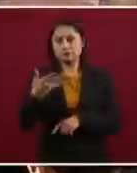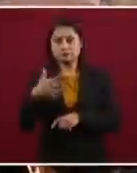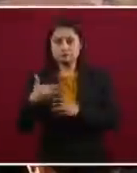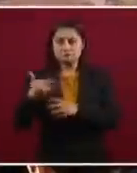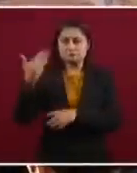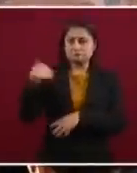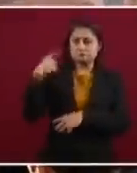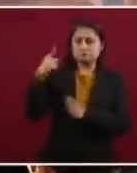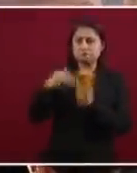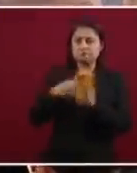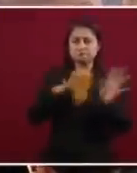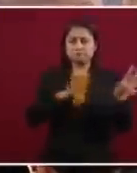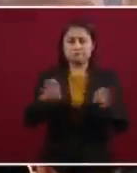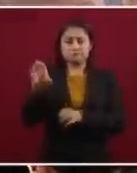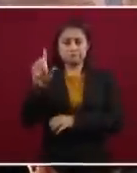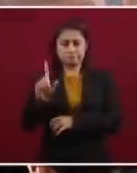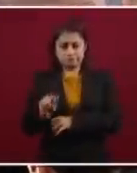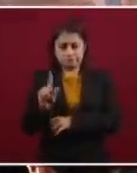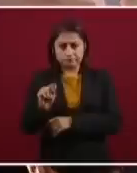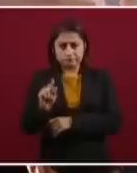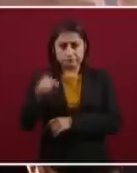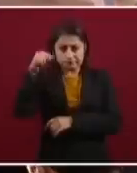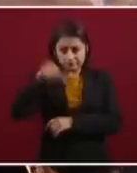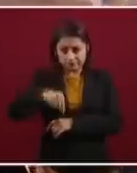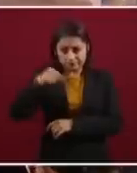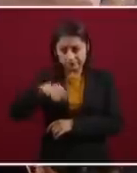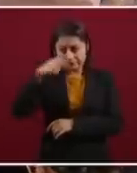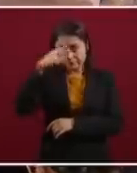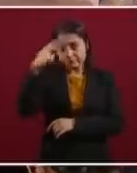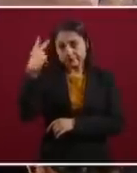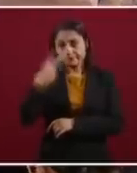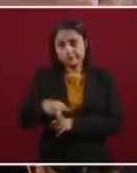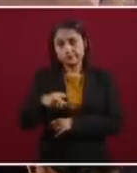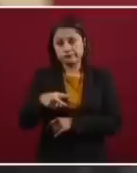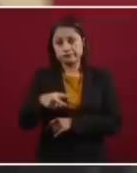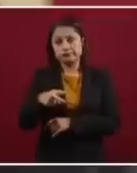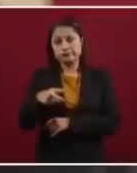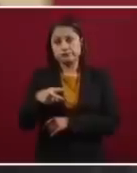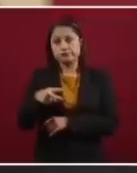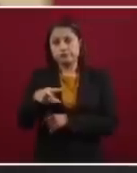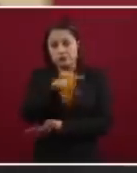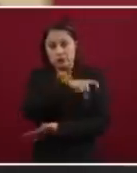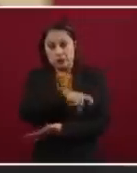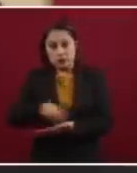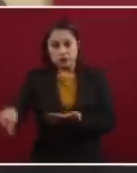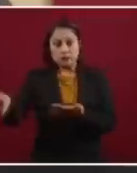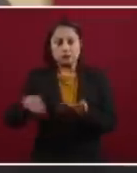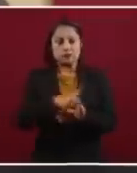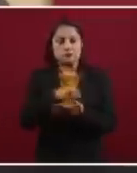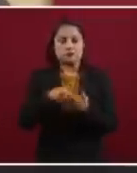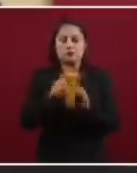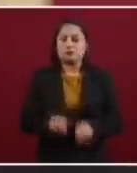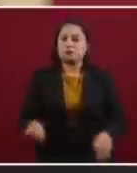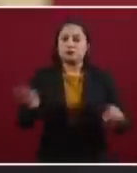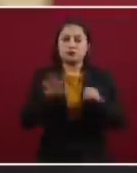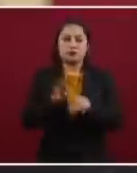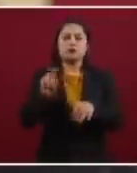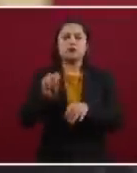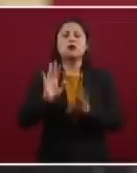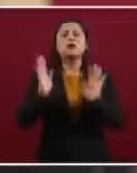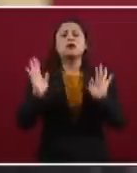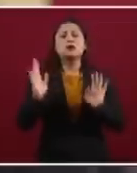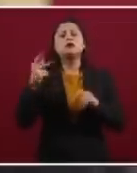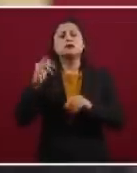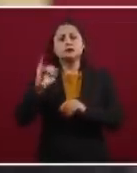años 70 era un país que no tenía un consumo importante desde luego consumo ha habido muchos muchos